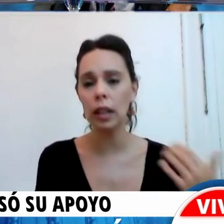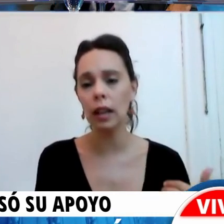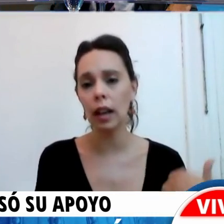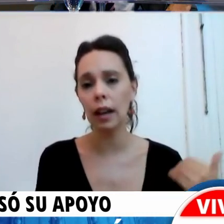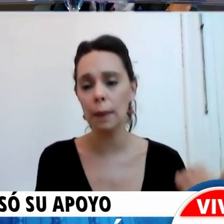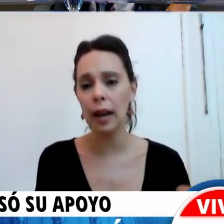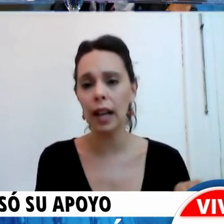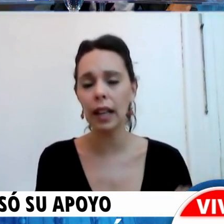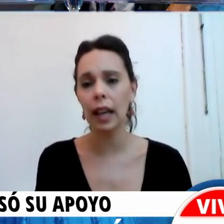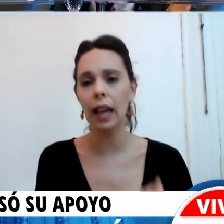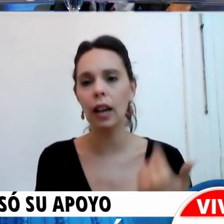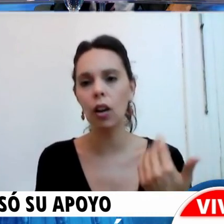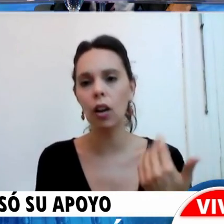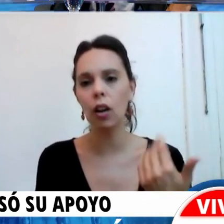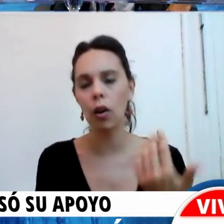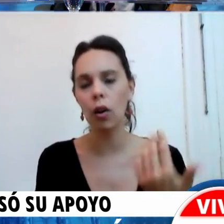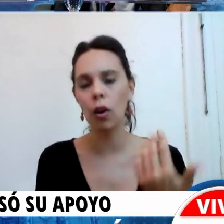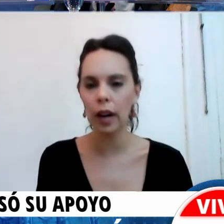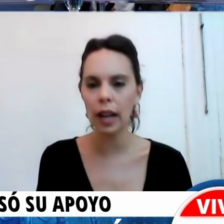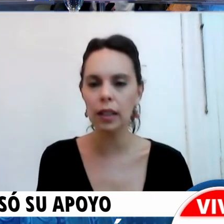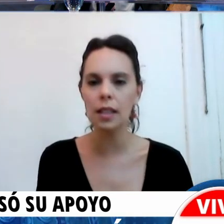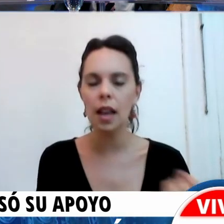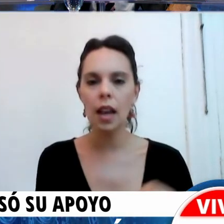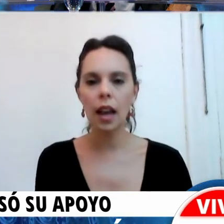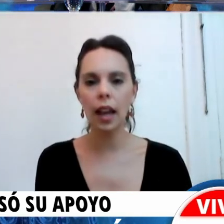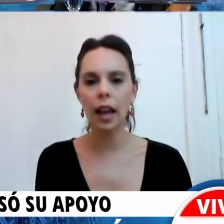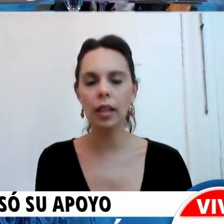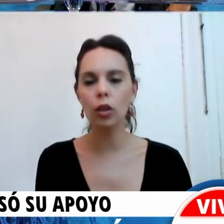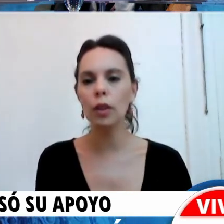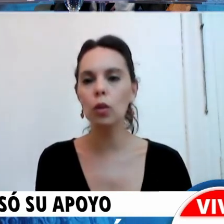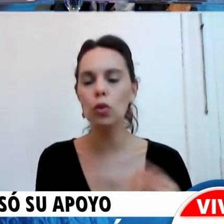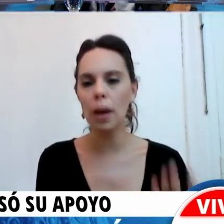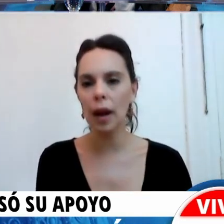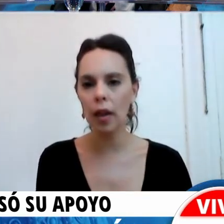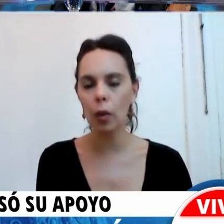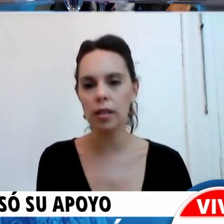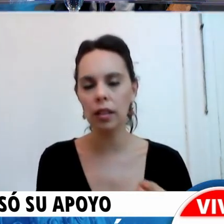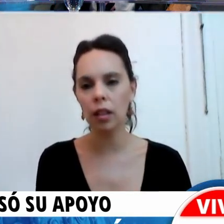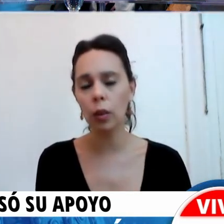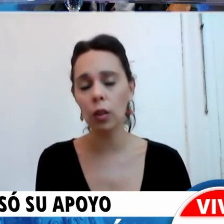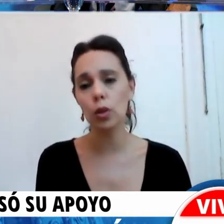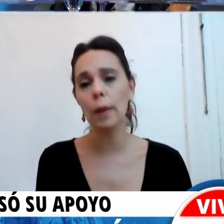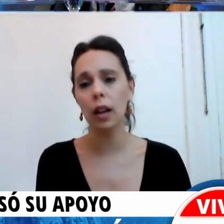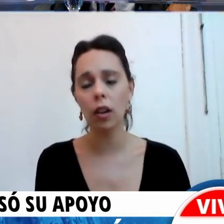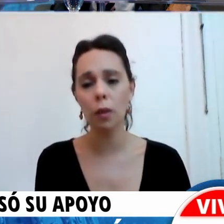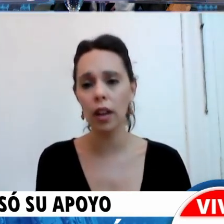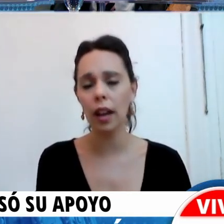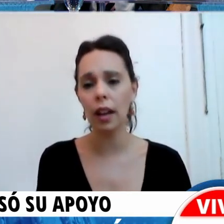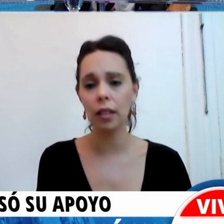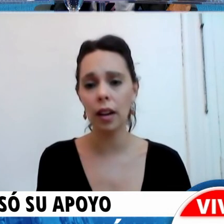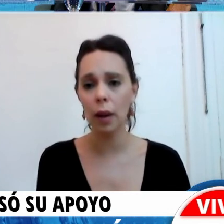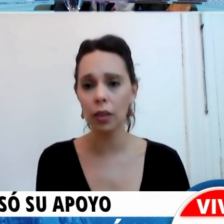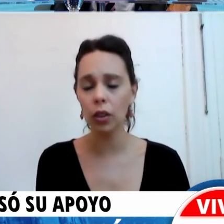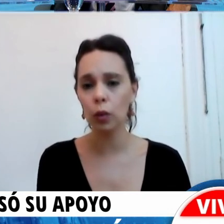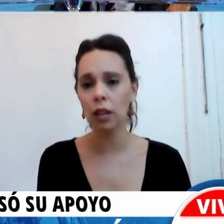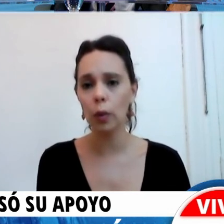momento y remarcan que el gobierno de Alberto Fernández está tomando mucha más deuda, se está endeudando mucho más. Recordemos